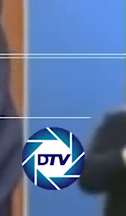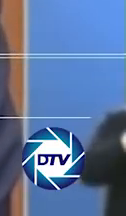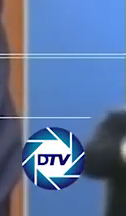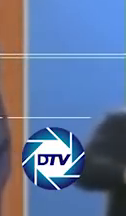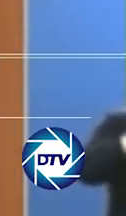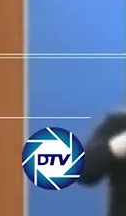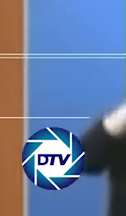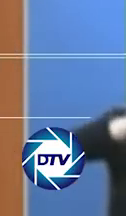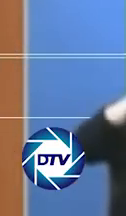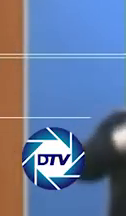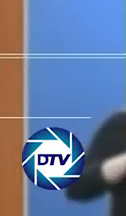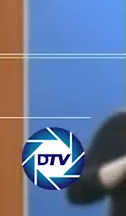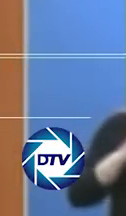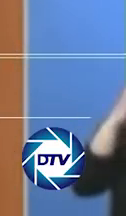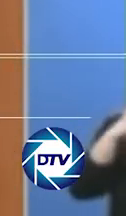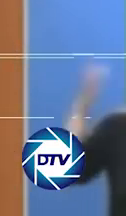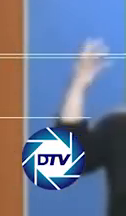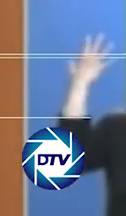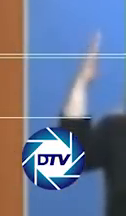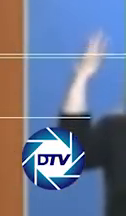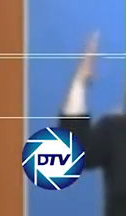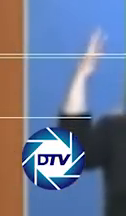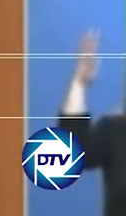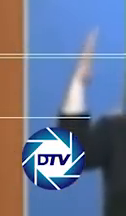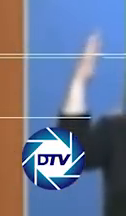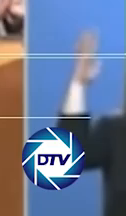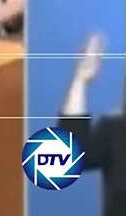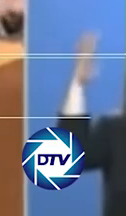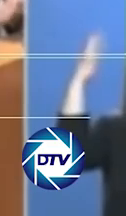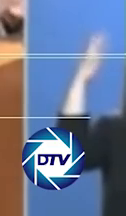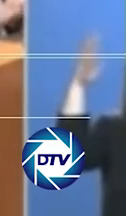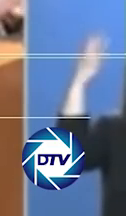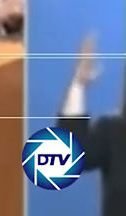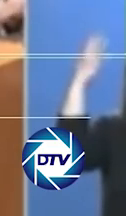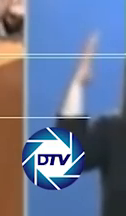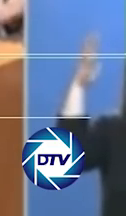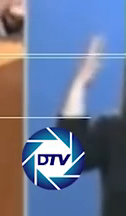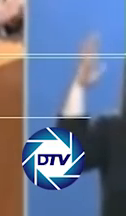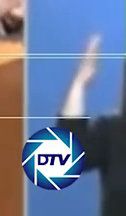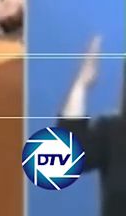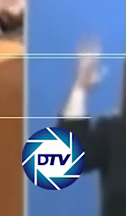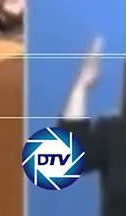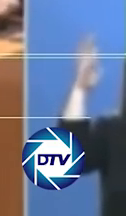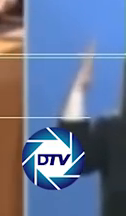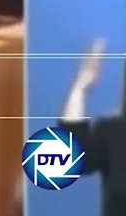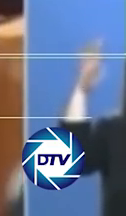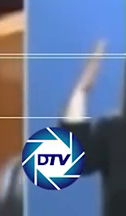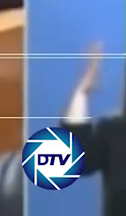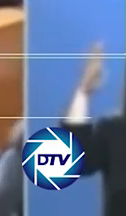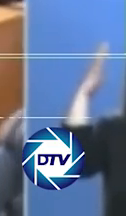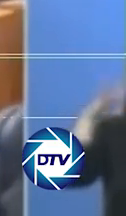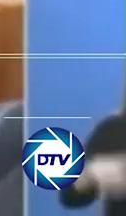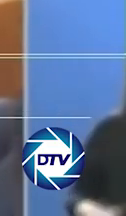vuelto todos locos. Favorecer la libertad de elección del centro educativo. ¿Elegir libremente un centro educativo es fascismo? No sé, es que de verdad que